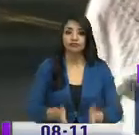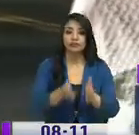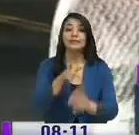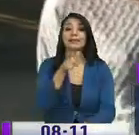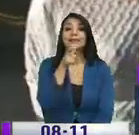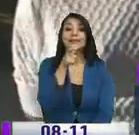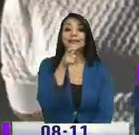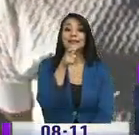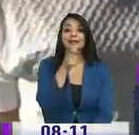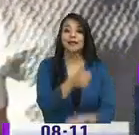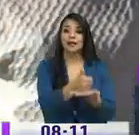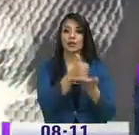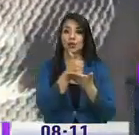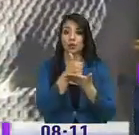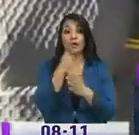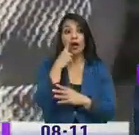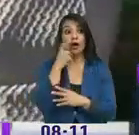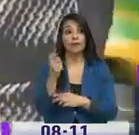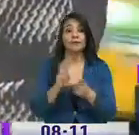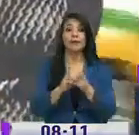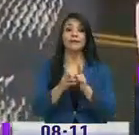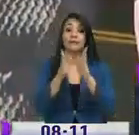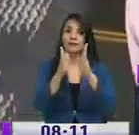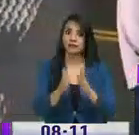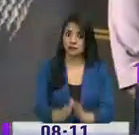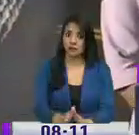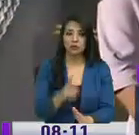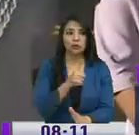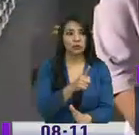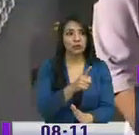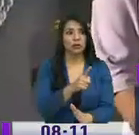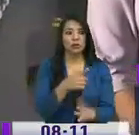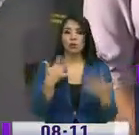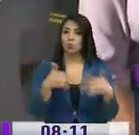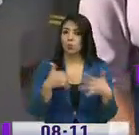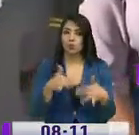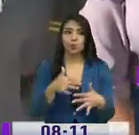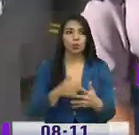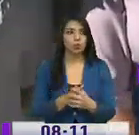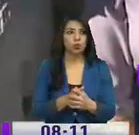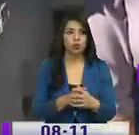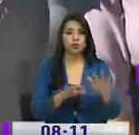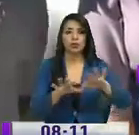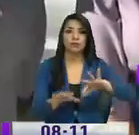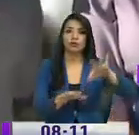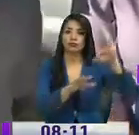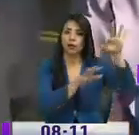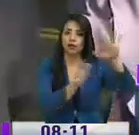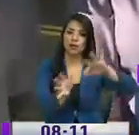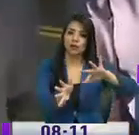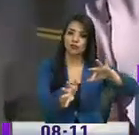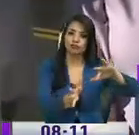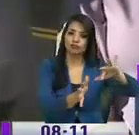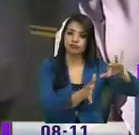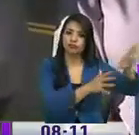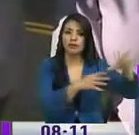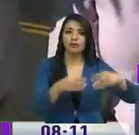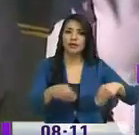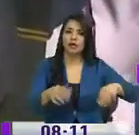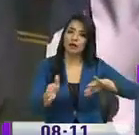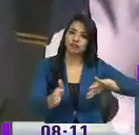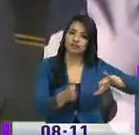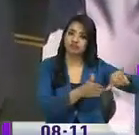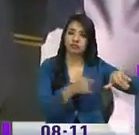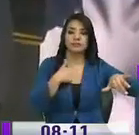colaboró es un gran vecino de aquí que él ha aportado, ha bajado todo lo que es la montaña, el talud, ha levantado las tierras y